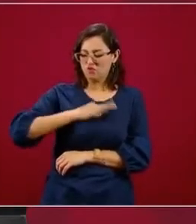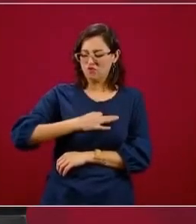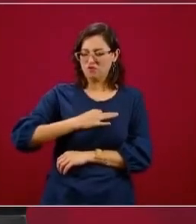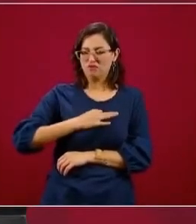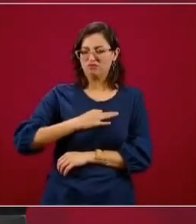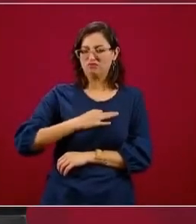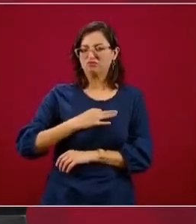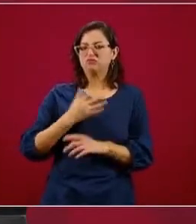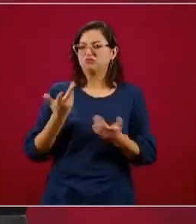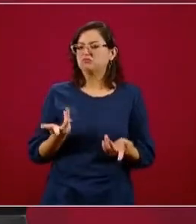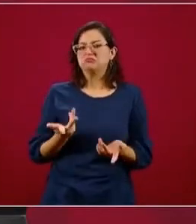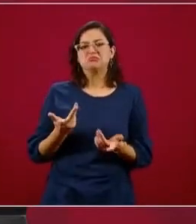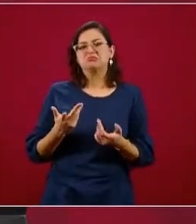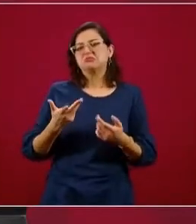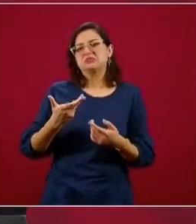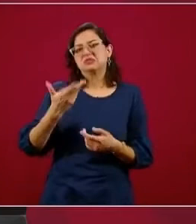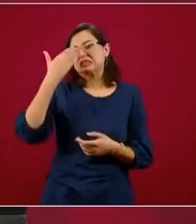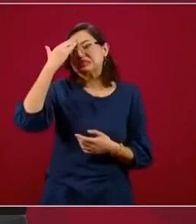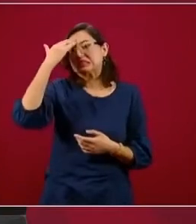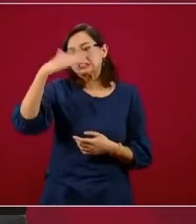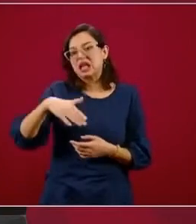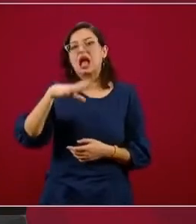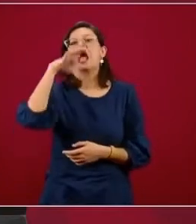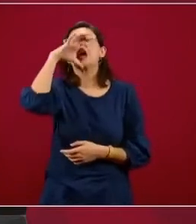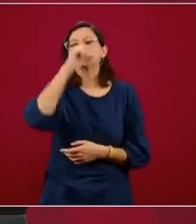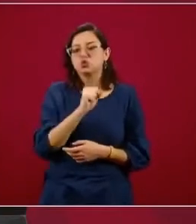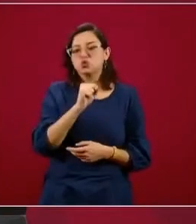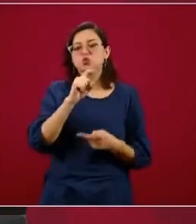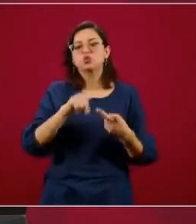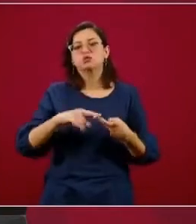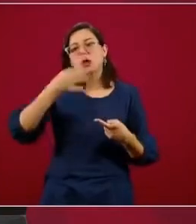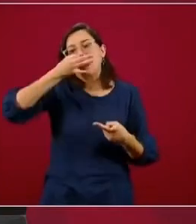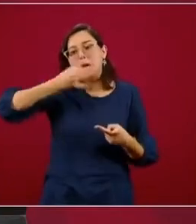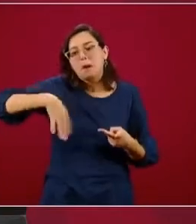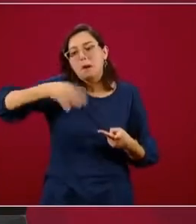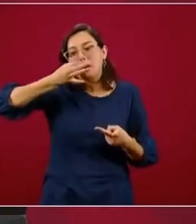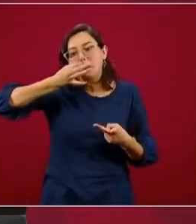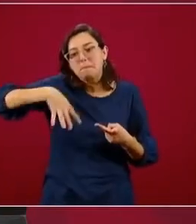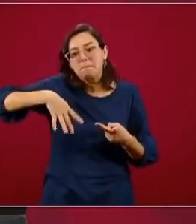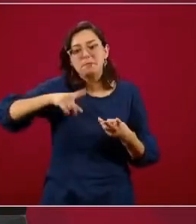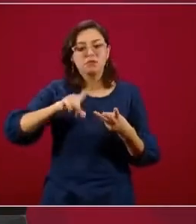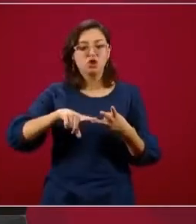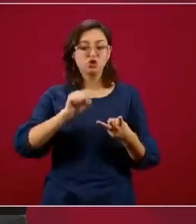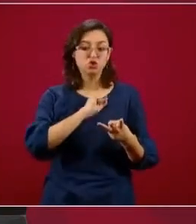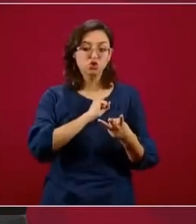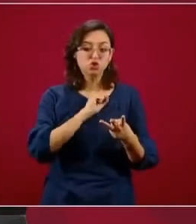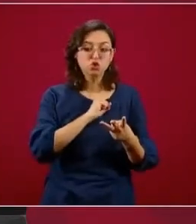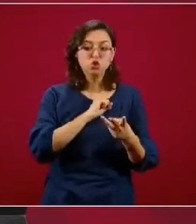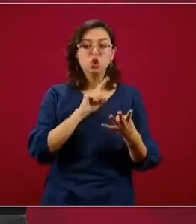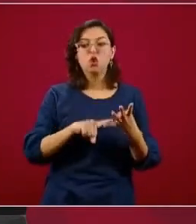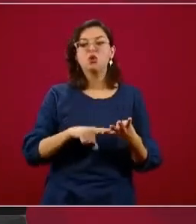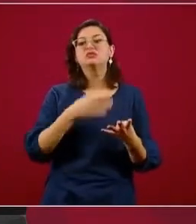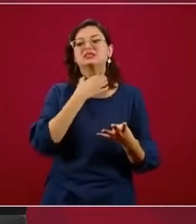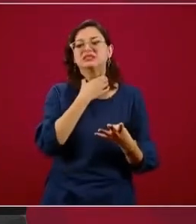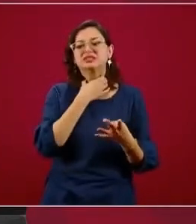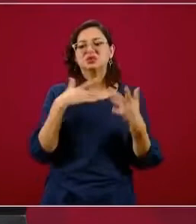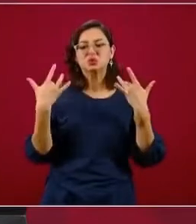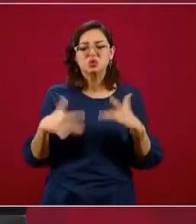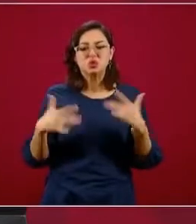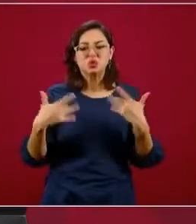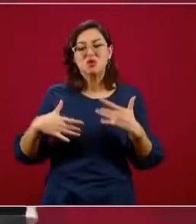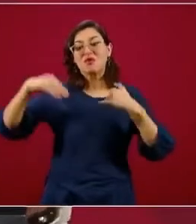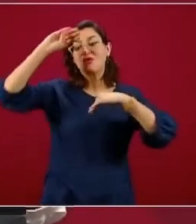respiratoria, los síntomas clásicos son estornudos, escurrimiento nasal, tos, dolor de garganta,